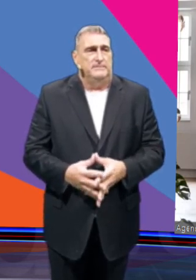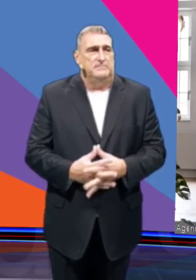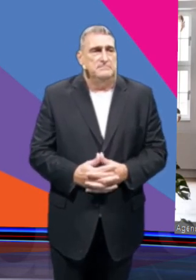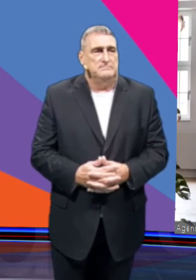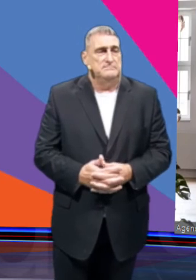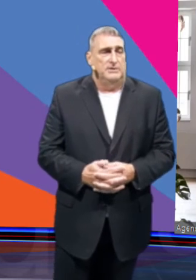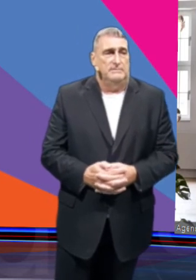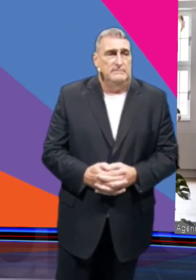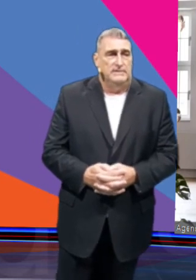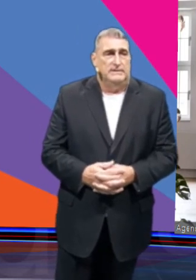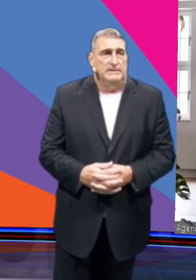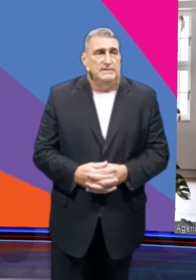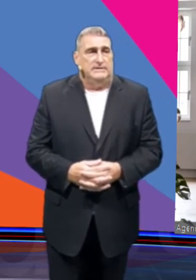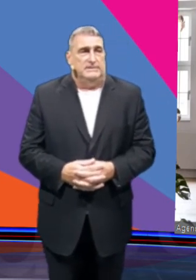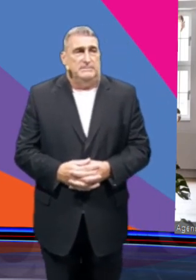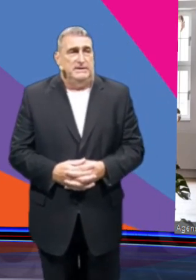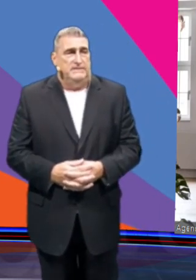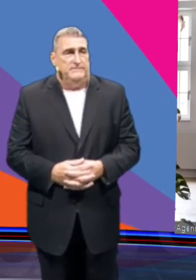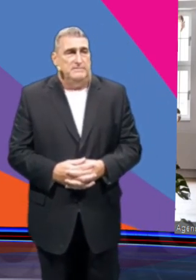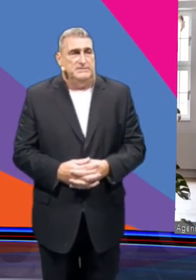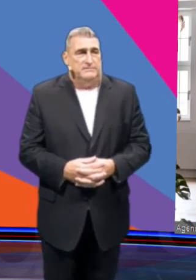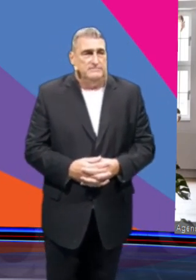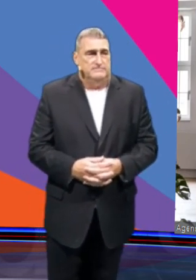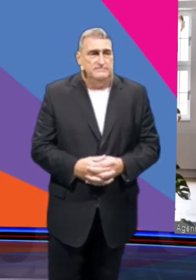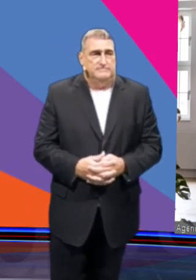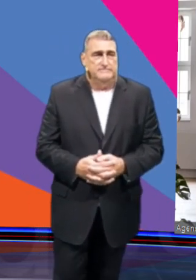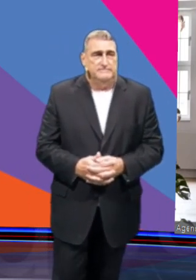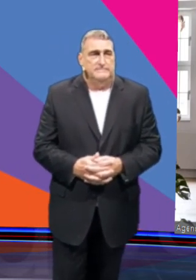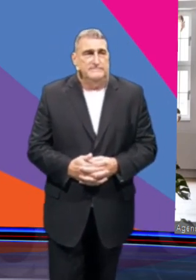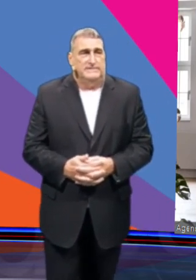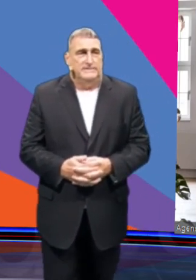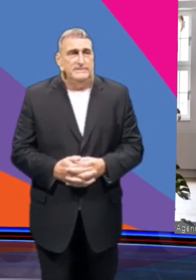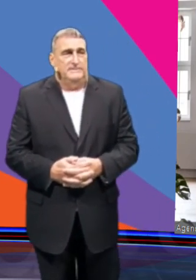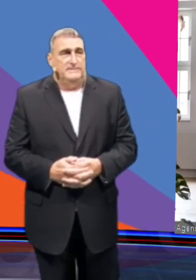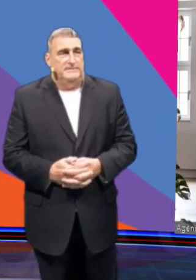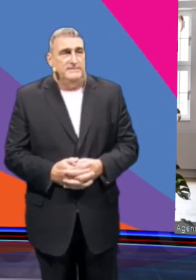Perfecto. Bueno, eso también es información.